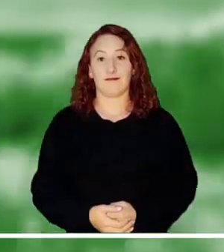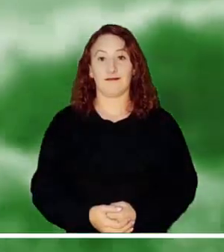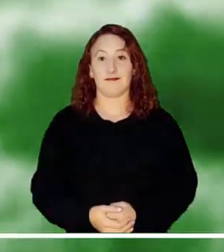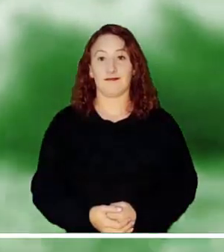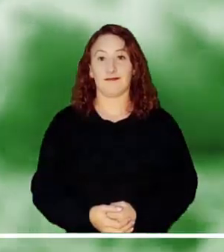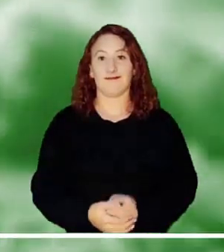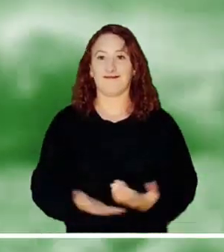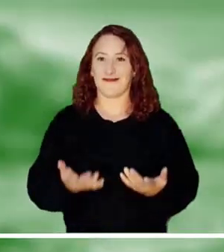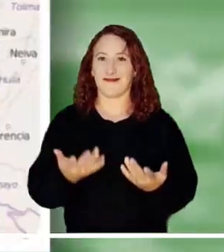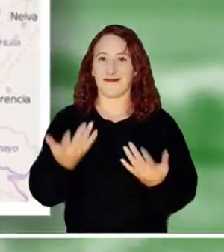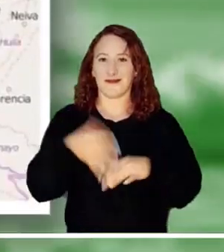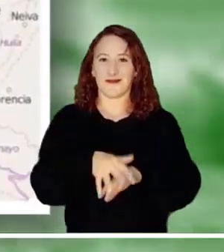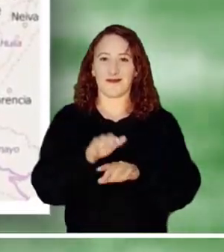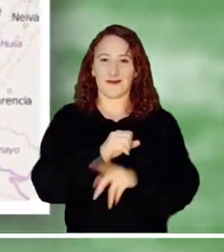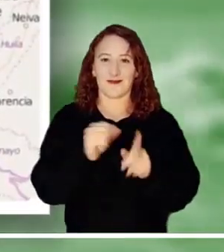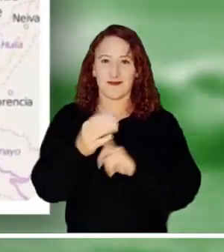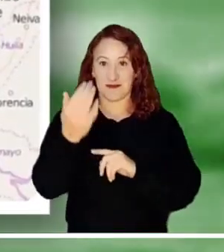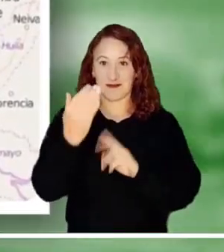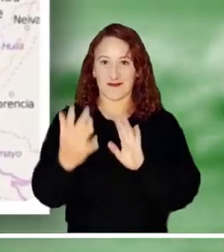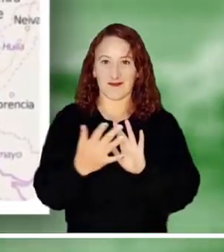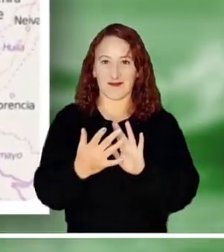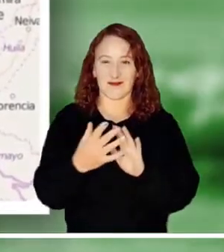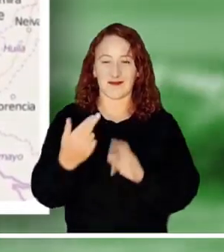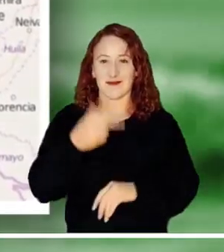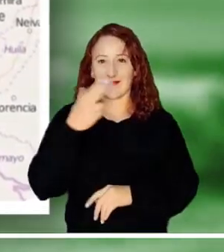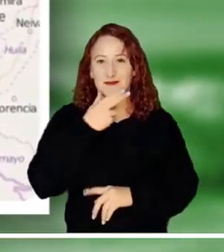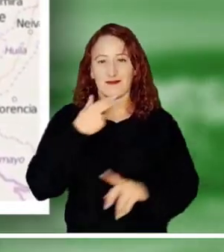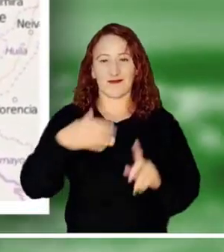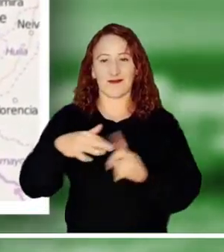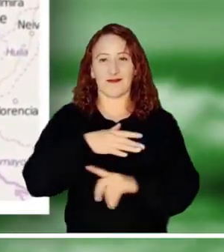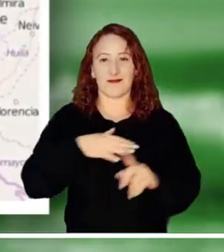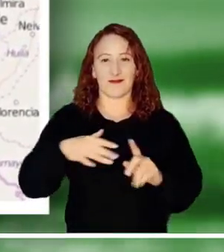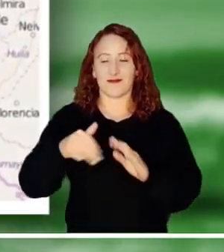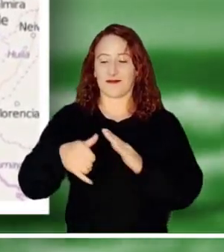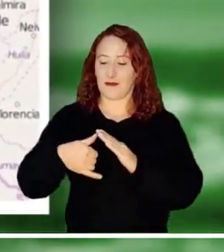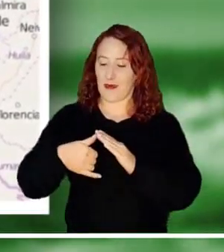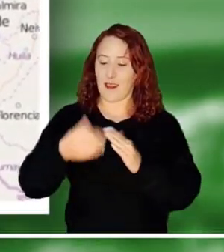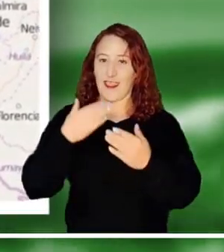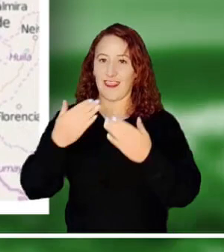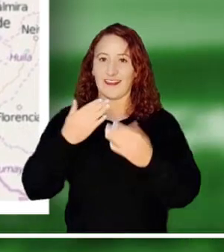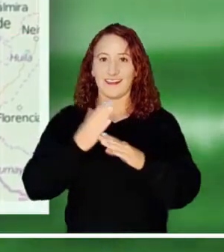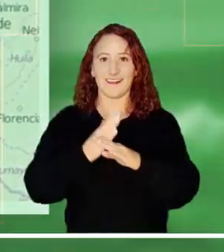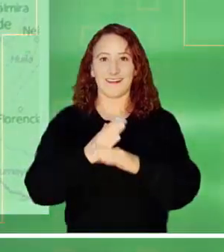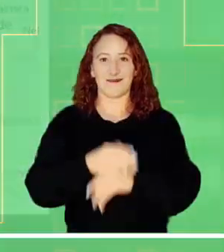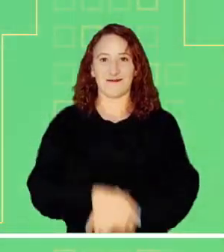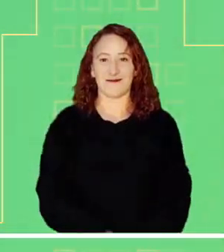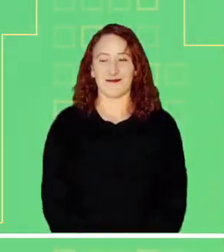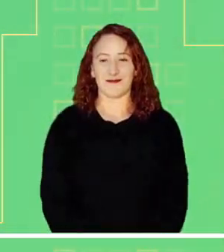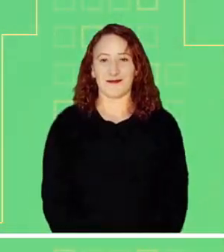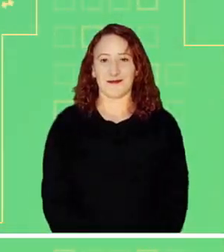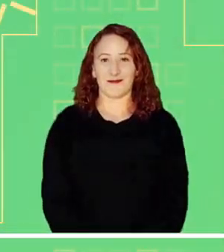Nariño. Alerta naranja por tiempo lluvioso en el centro y norte del Océano Pacífico.